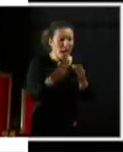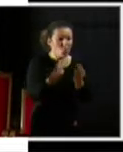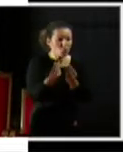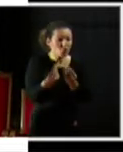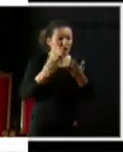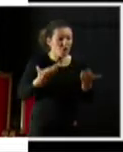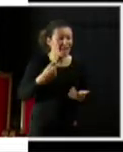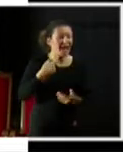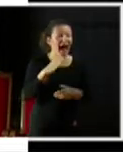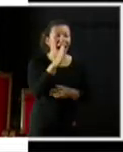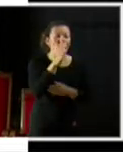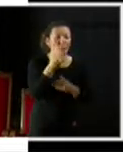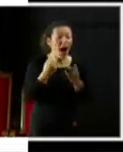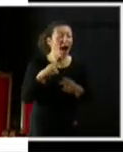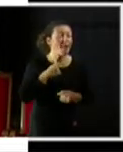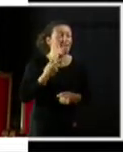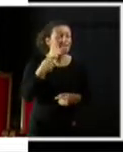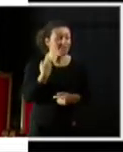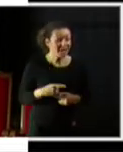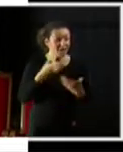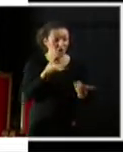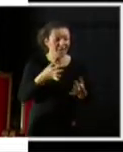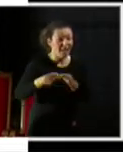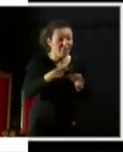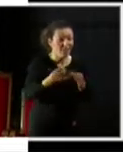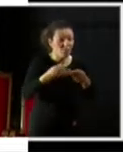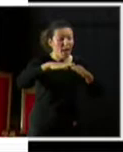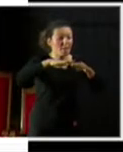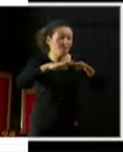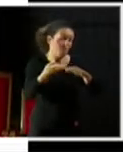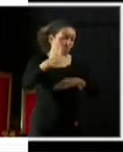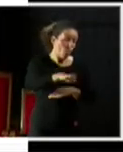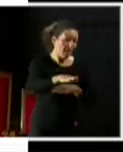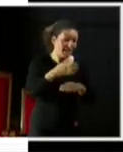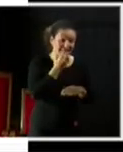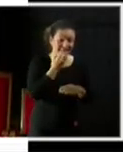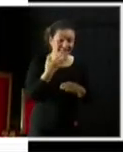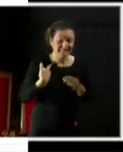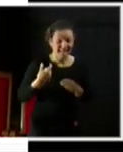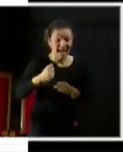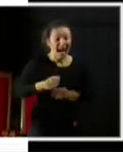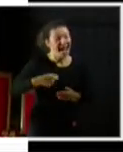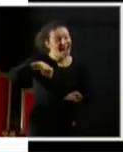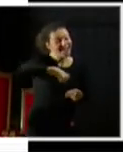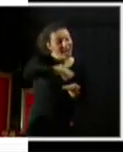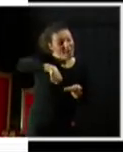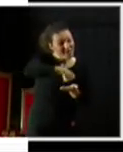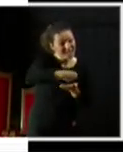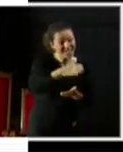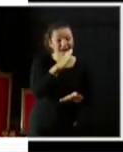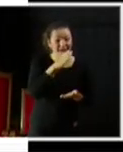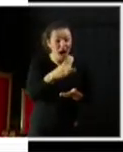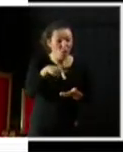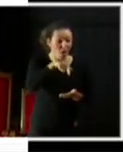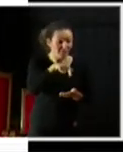morir por plasmo lisis si le proporcionamos un medio hipotónico por ejemplo cuando alguien se bebe el agua de la plancha pues es lo que ocurre es que